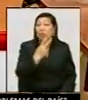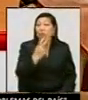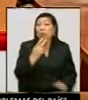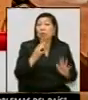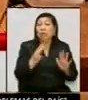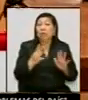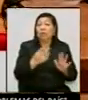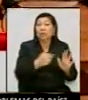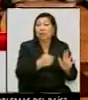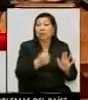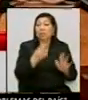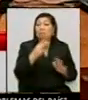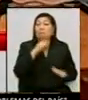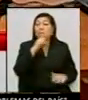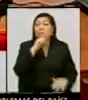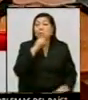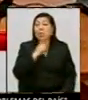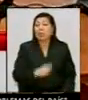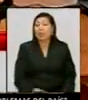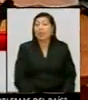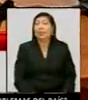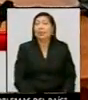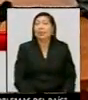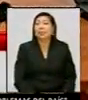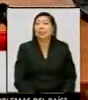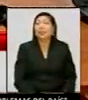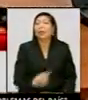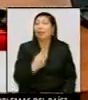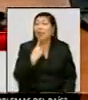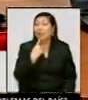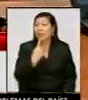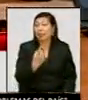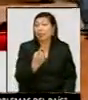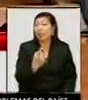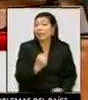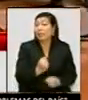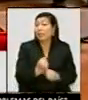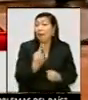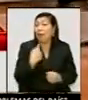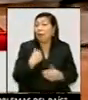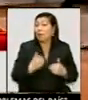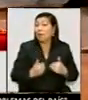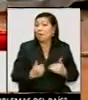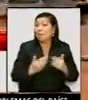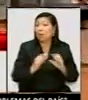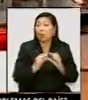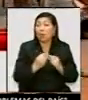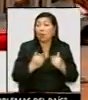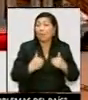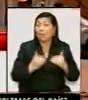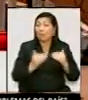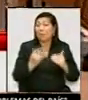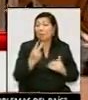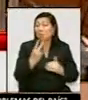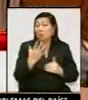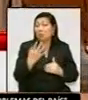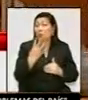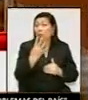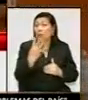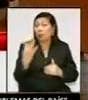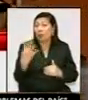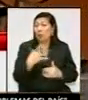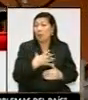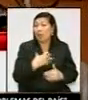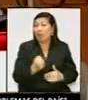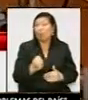219.600 mujeres. Cabe anotar que el desempleo por edad el grupo de adultos entre 25 y